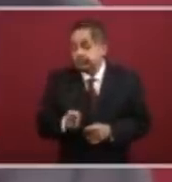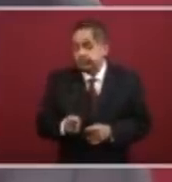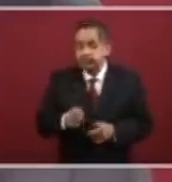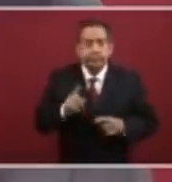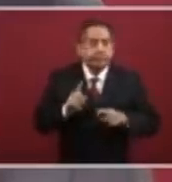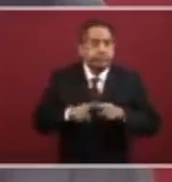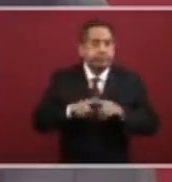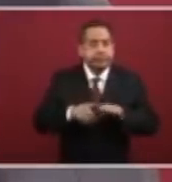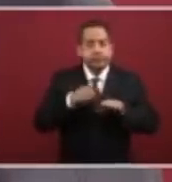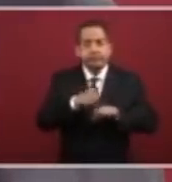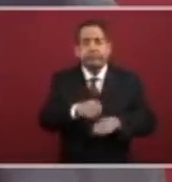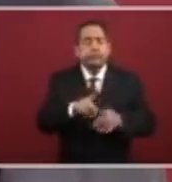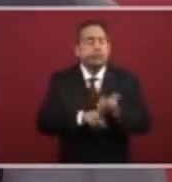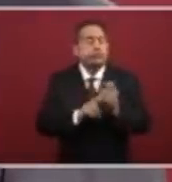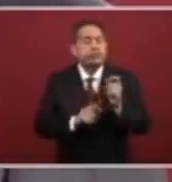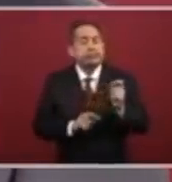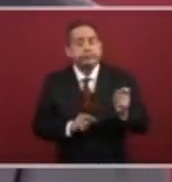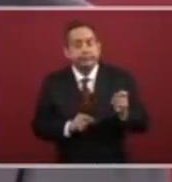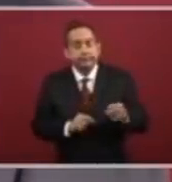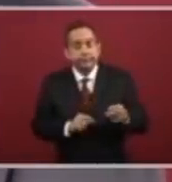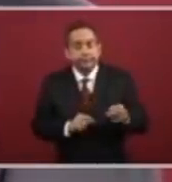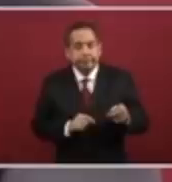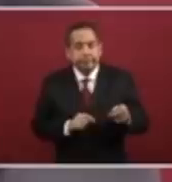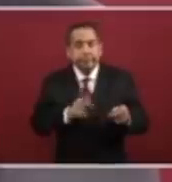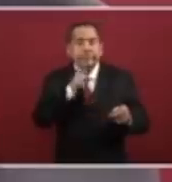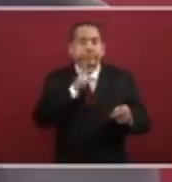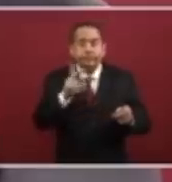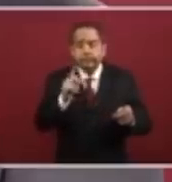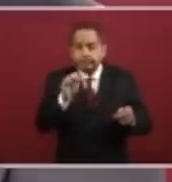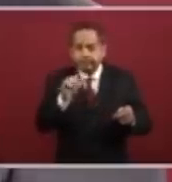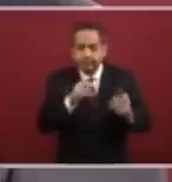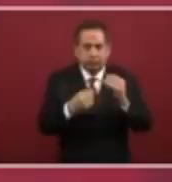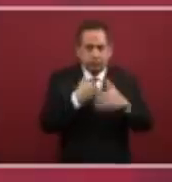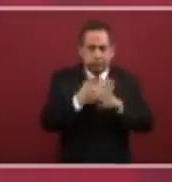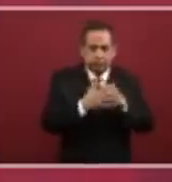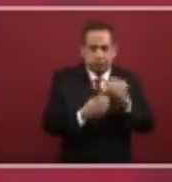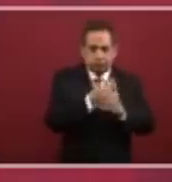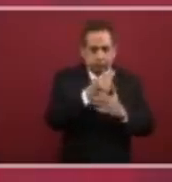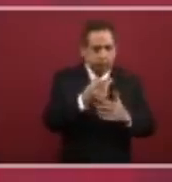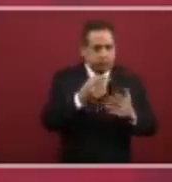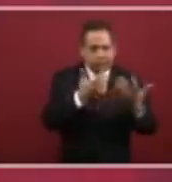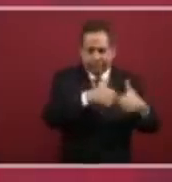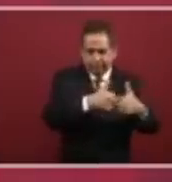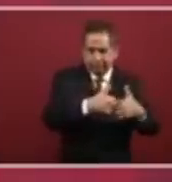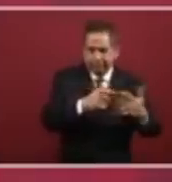que correspondía a la dirección